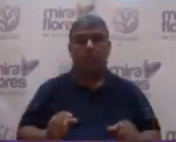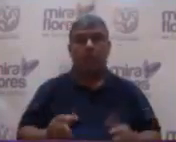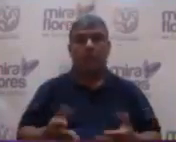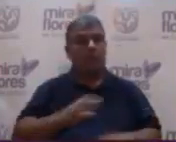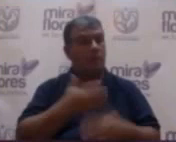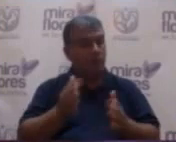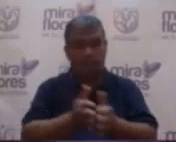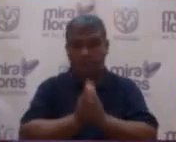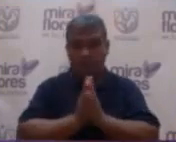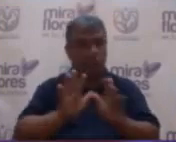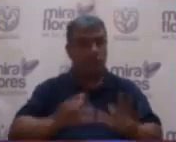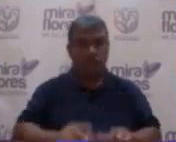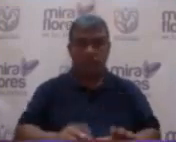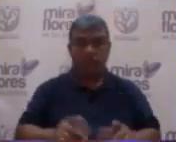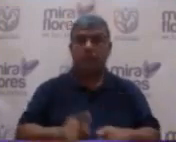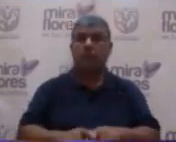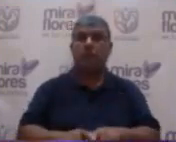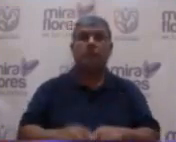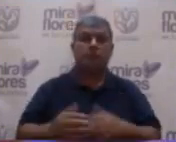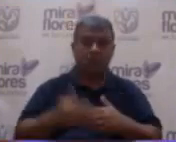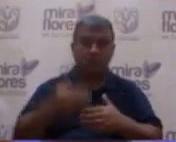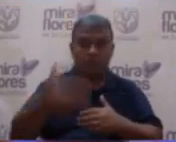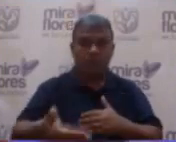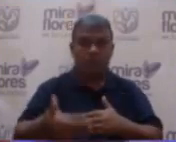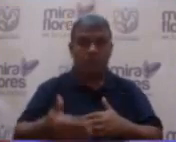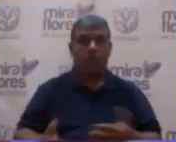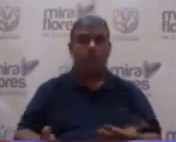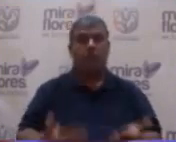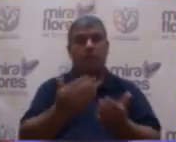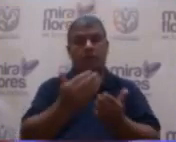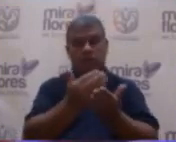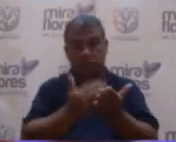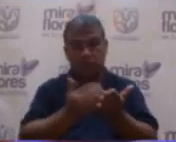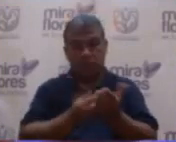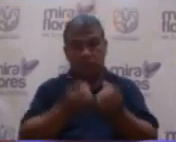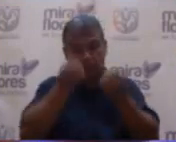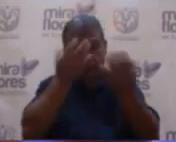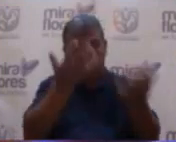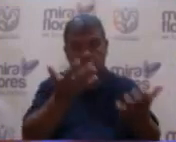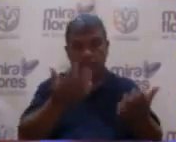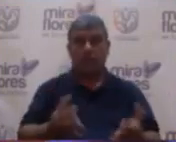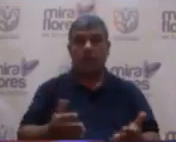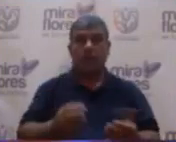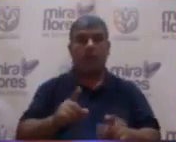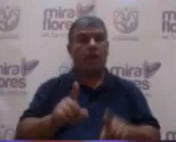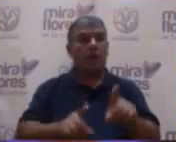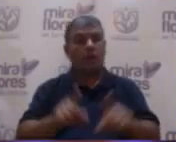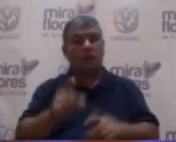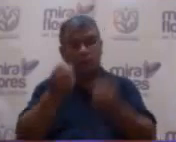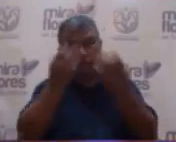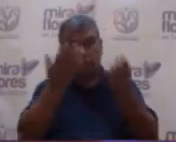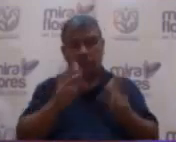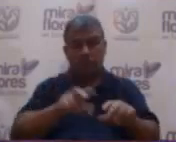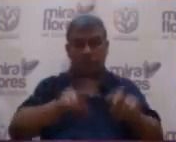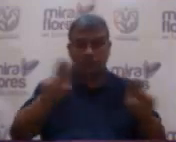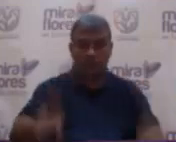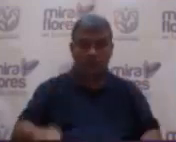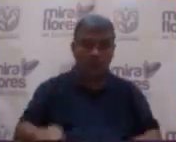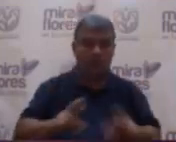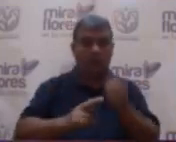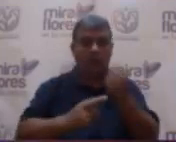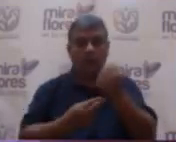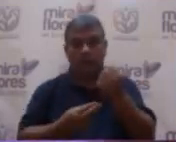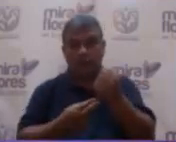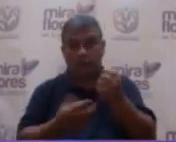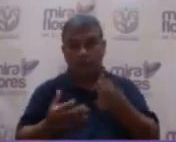Ningún pedido por escrito, señor alcalde. Ningún pedido. Entonces pasamos a lo que es sección de informes. ¿Algún informe en mesa? ¿Algún regidor o regidora que quiera hacer uso de la